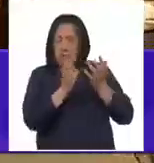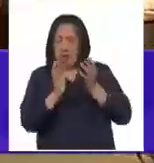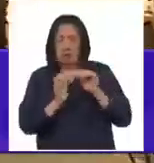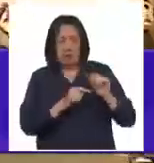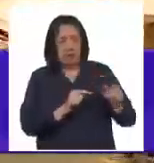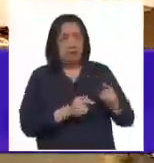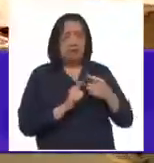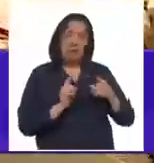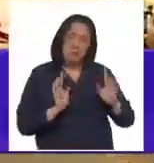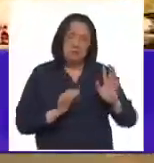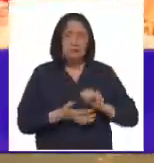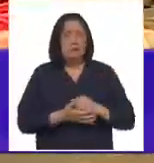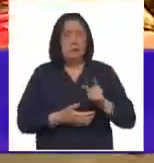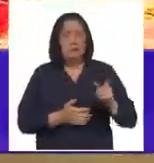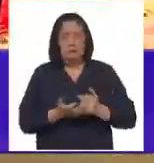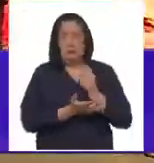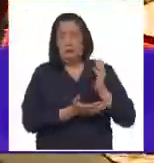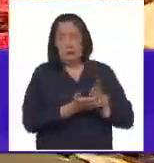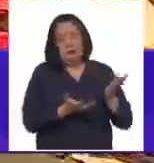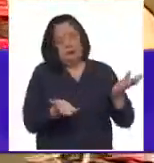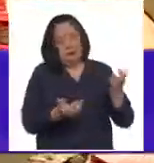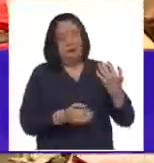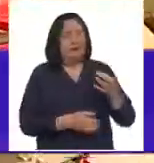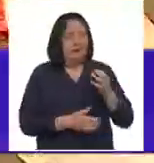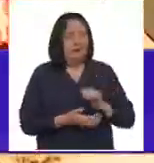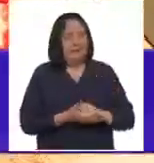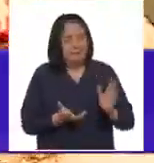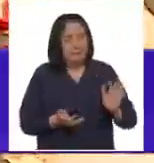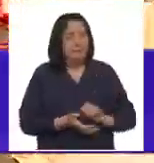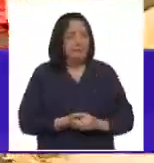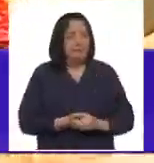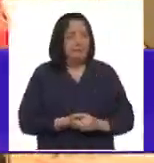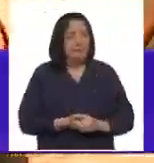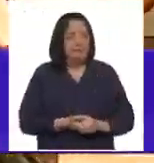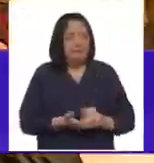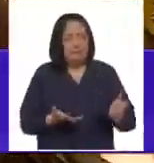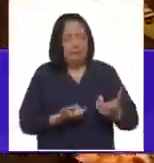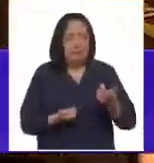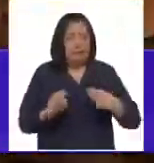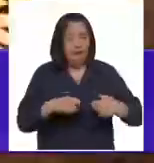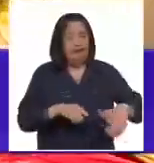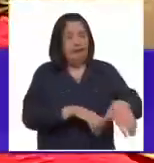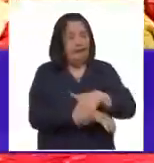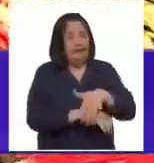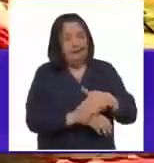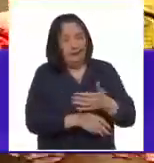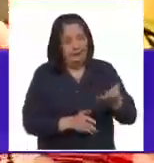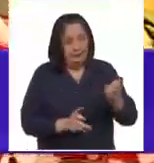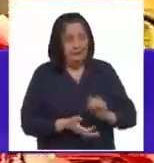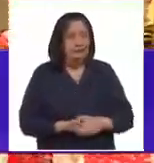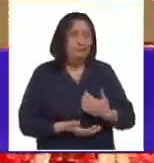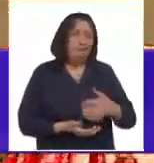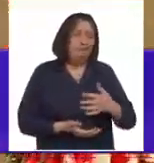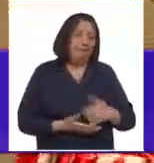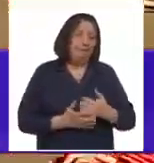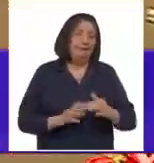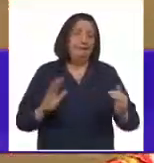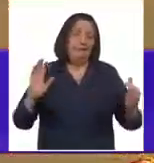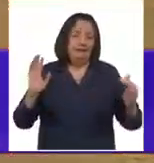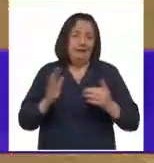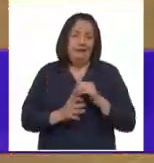galerías y, bueno, pues el problema de siempre, ¿no? También el comercio ambulatorio que afecta